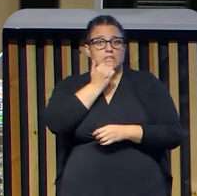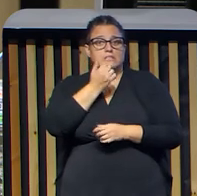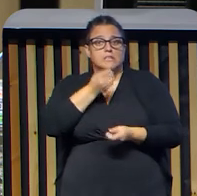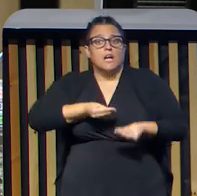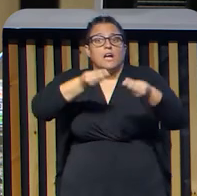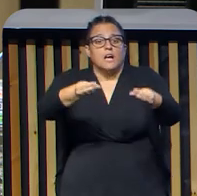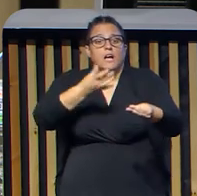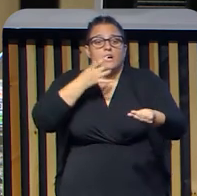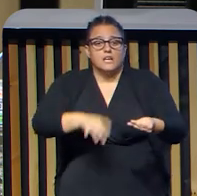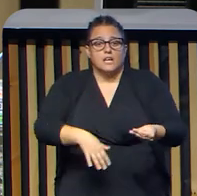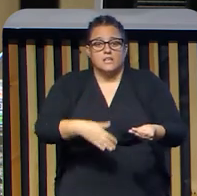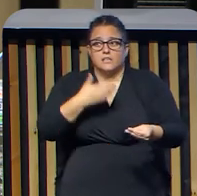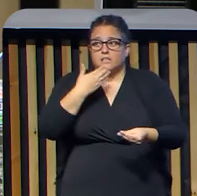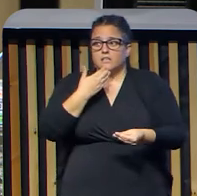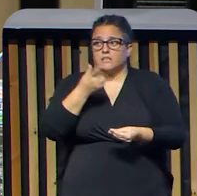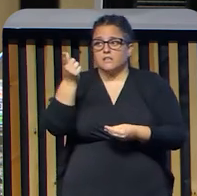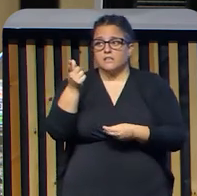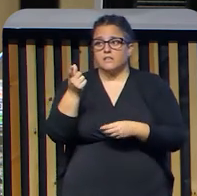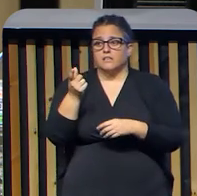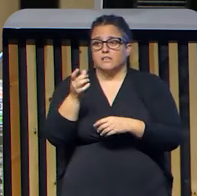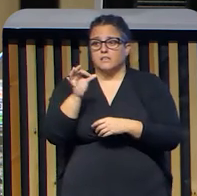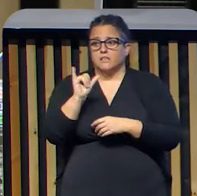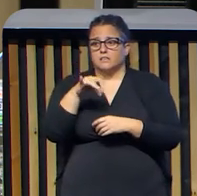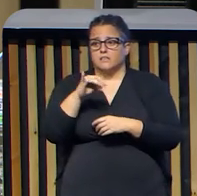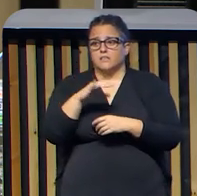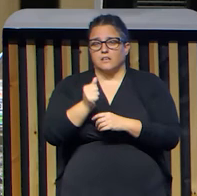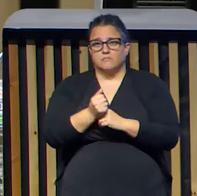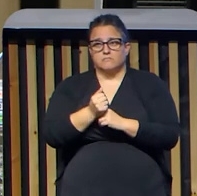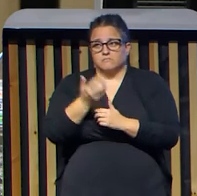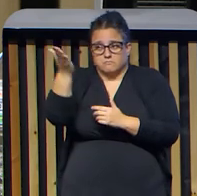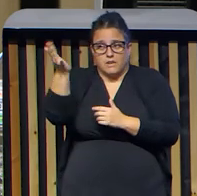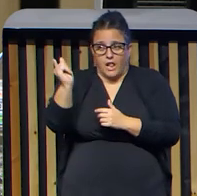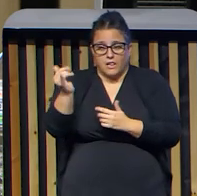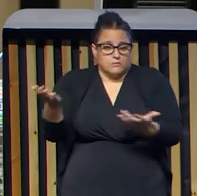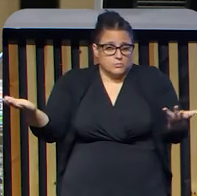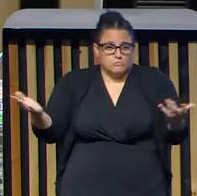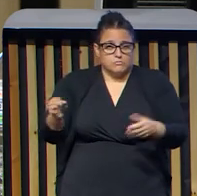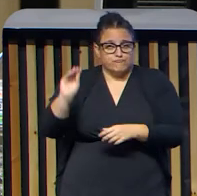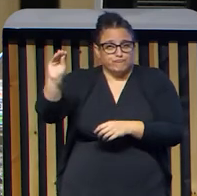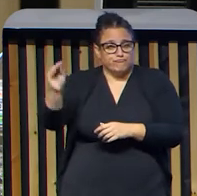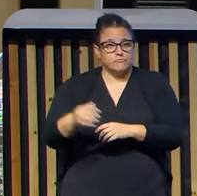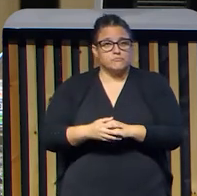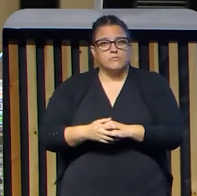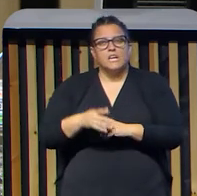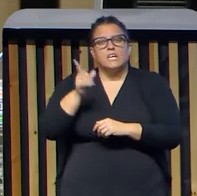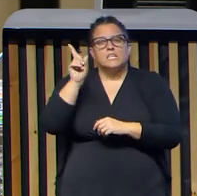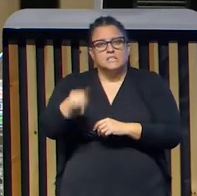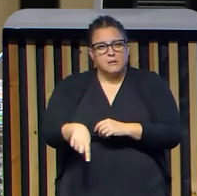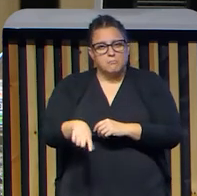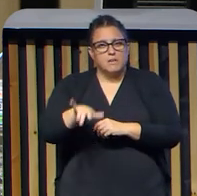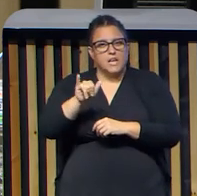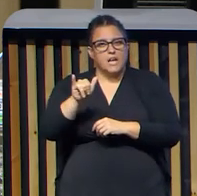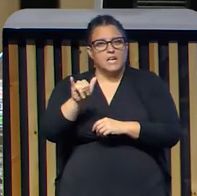seguro que tenéis también un buzón de sugerencias del ayuntamiento no Bueno pues eso también se puede decir